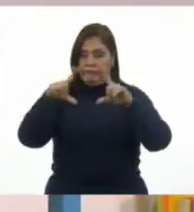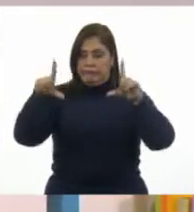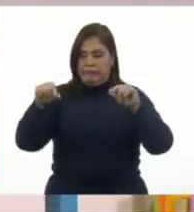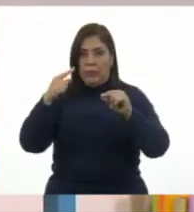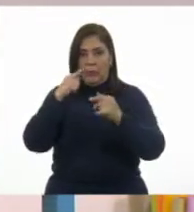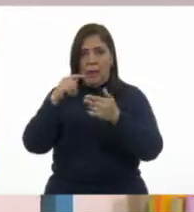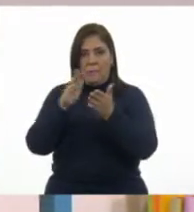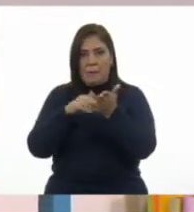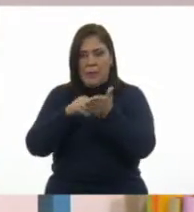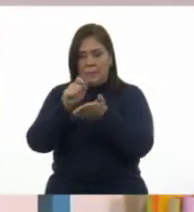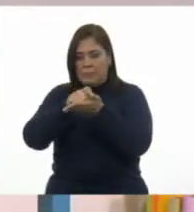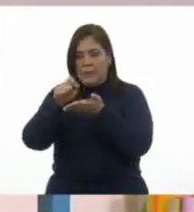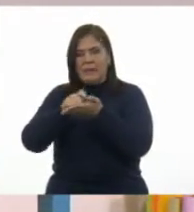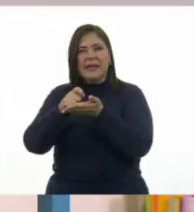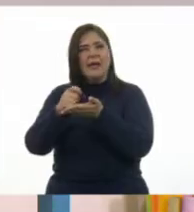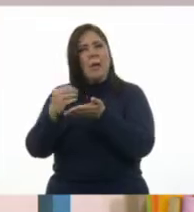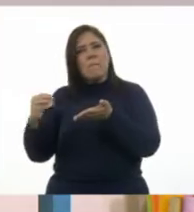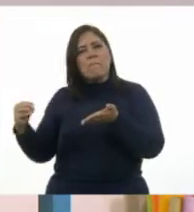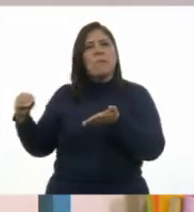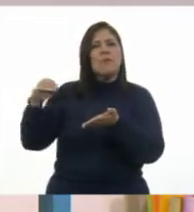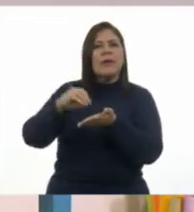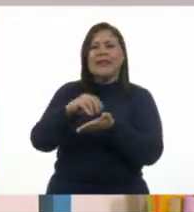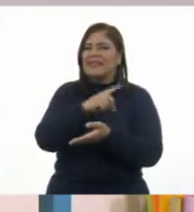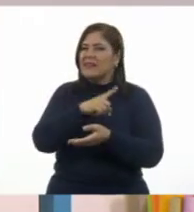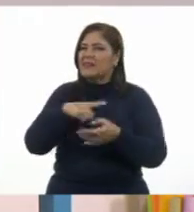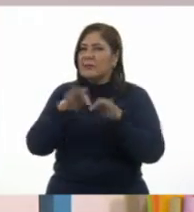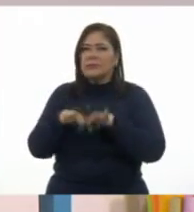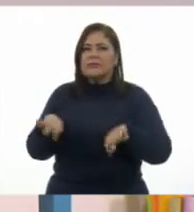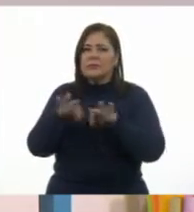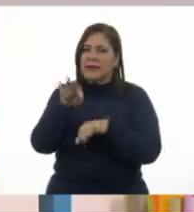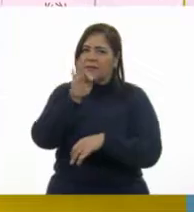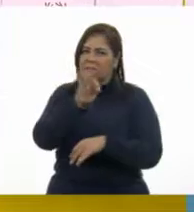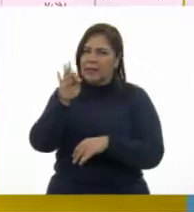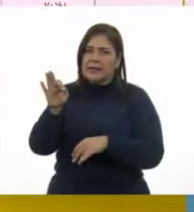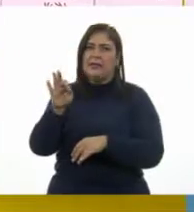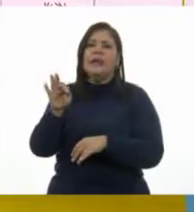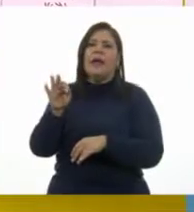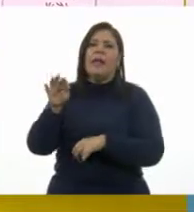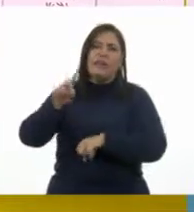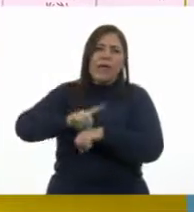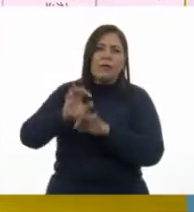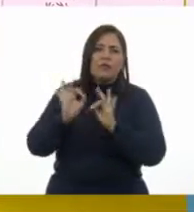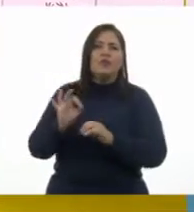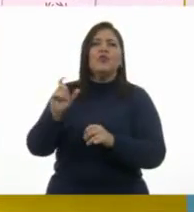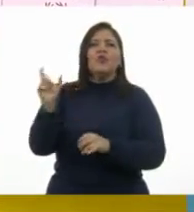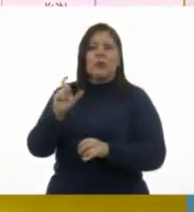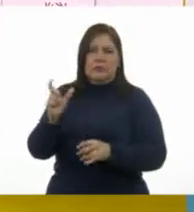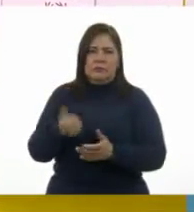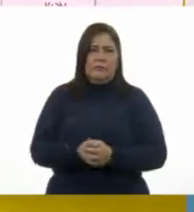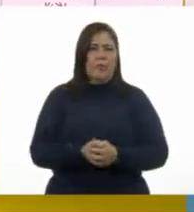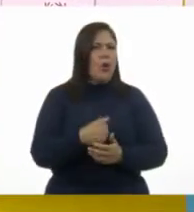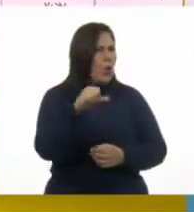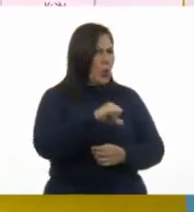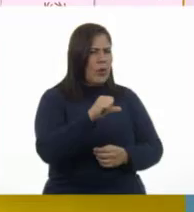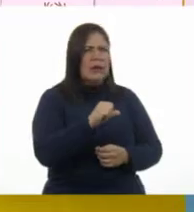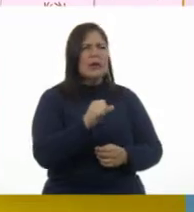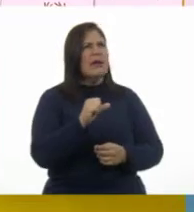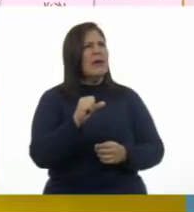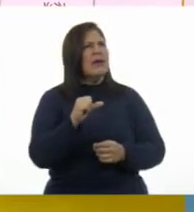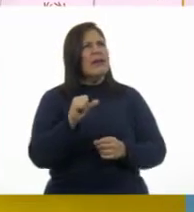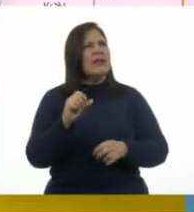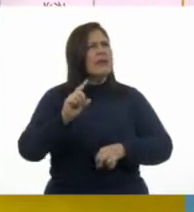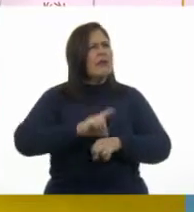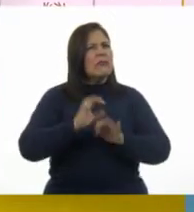pongan la fecha a sus trabajos. ¿Qué fecha es hoy? Hoy estamos a... ¿qué día es hoy?